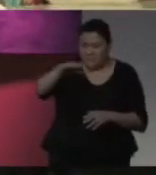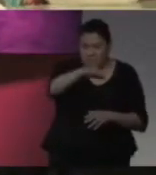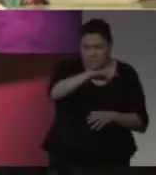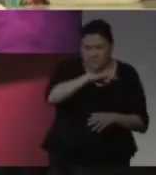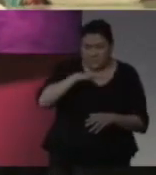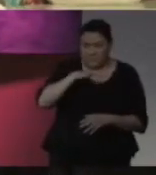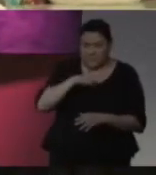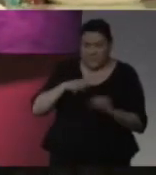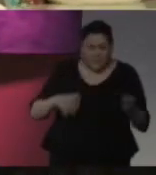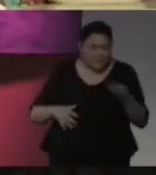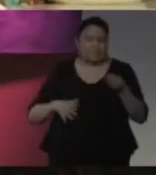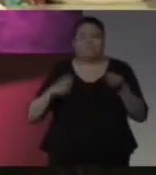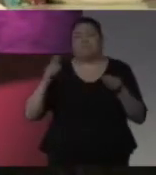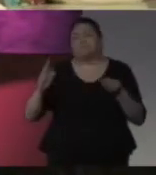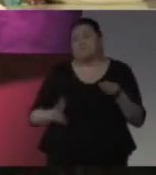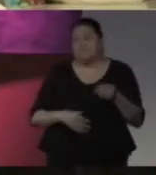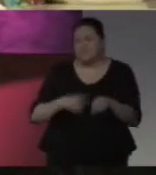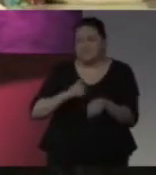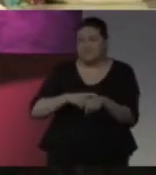llegó.